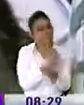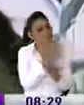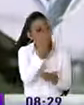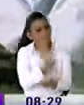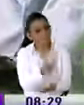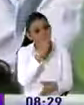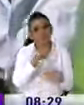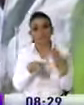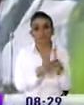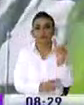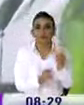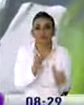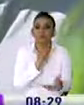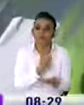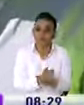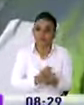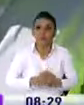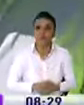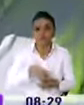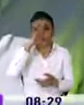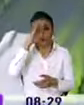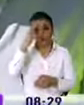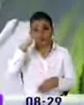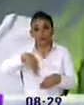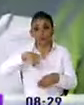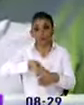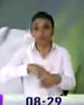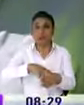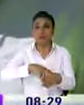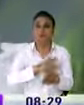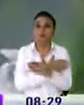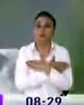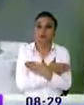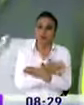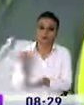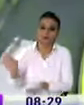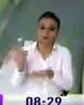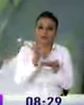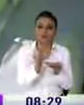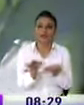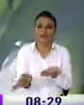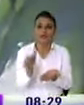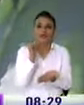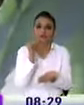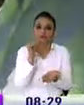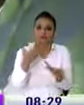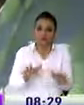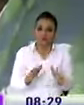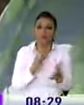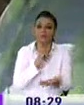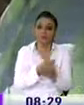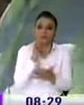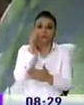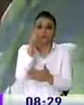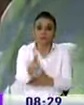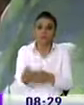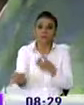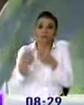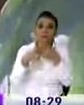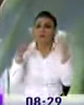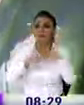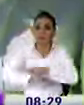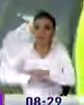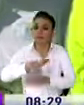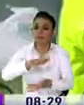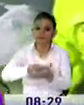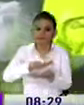ciudadanos, ¿no? Parte de la Policía Nacional y nuestros representantes del Cantón Rumiñahui. Efectivamente, mañana la inscripción es gratuita.